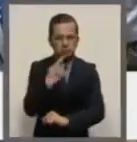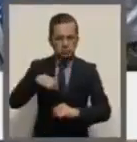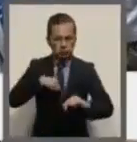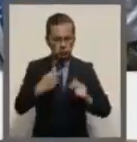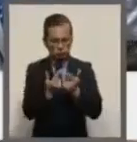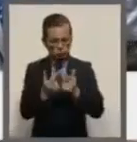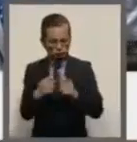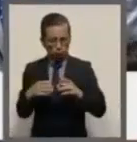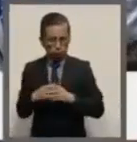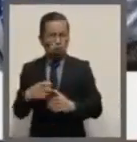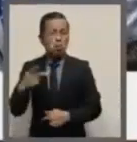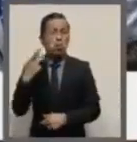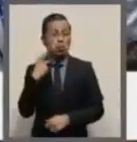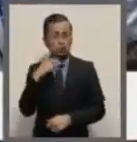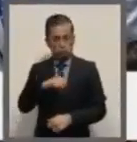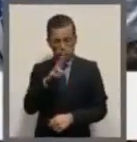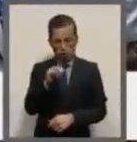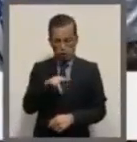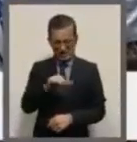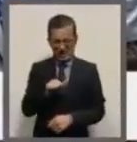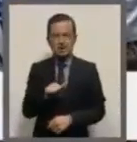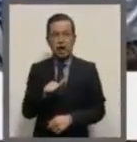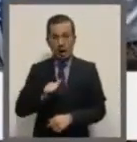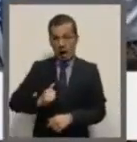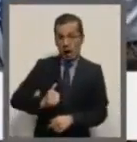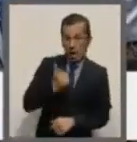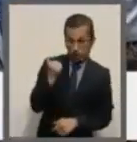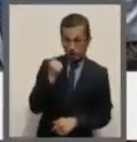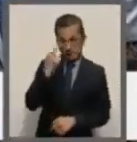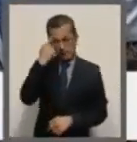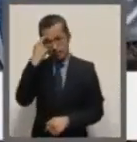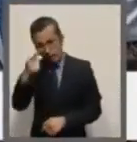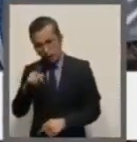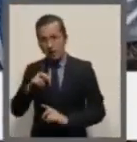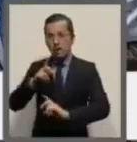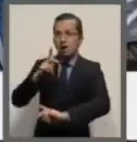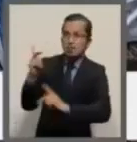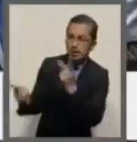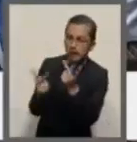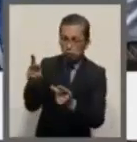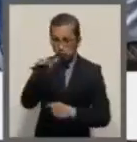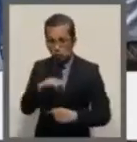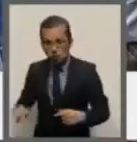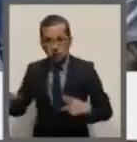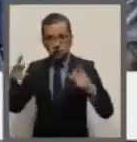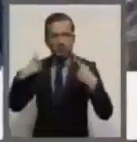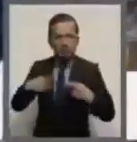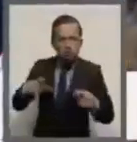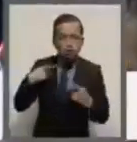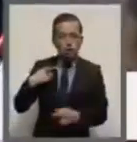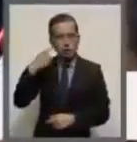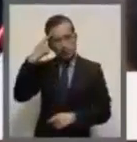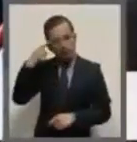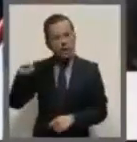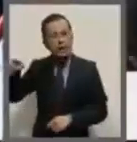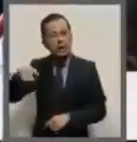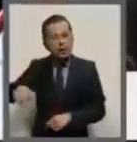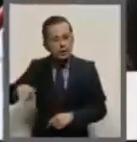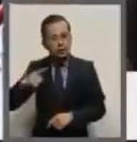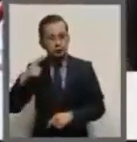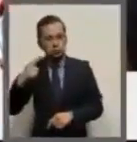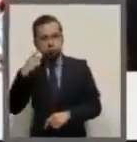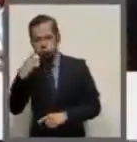sobre que Morena sería beneficiada en la elección intermedia si también se somete a consideración de los ciudadanos la revocación del mandato